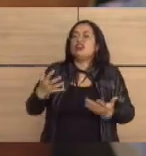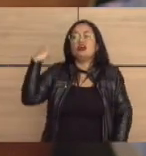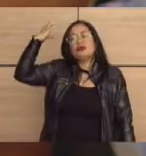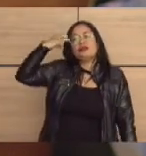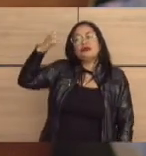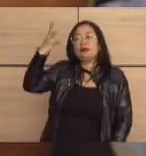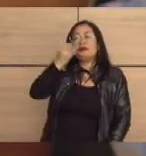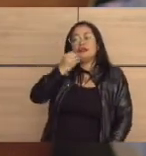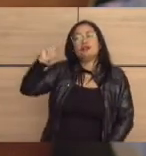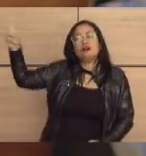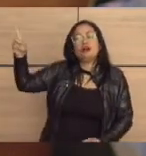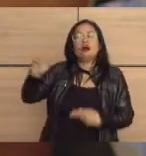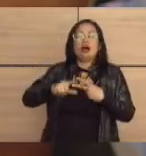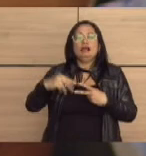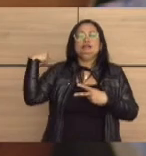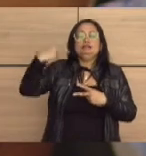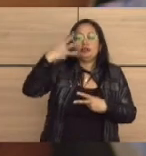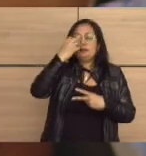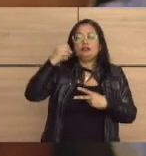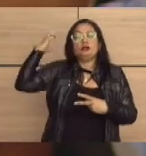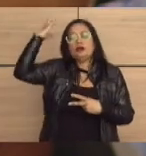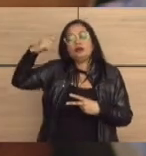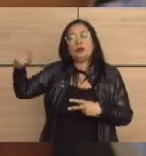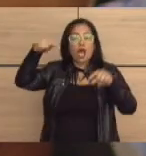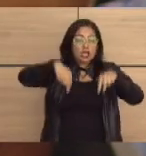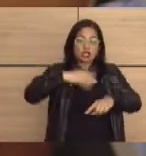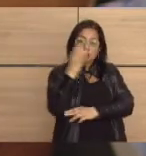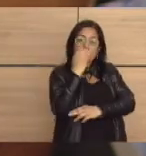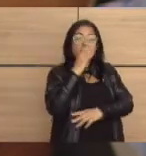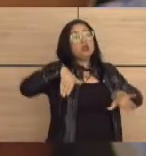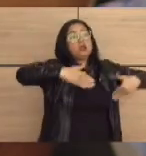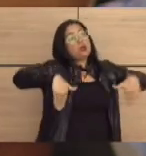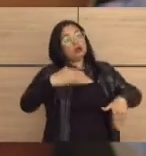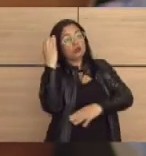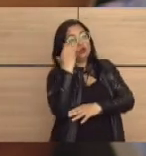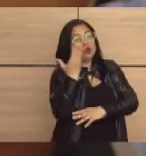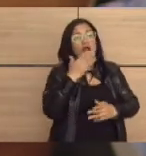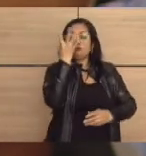estaba en Europa, la historia estaba en Europa. Aquí no había ni cultura, ni belleza, ni historia.